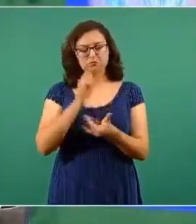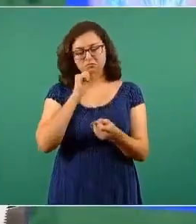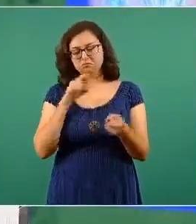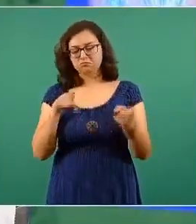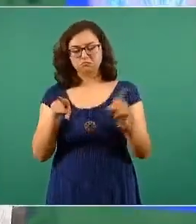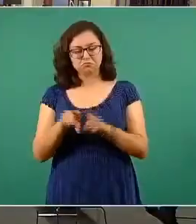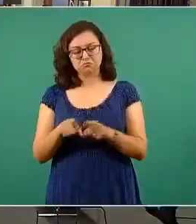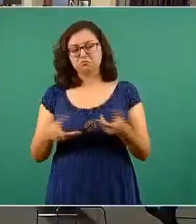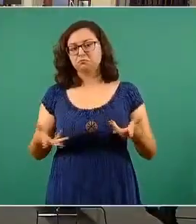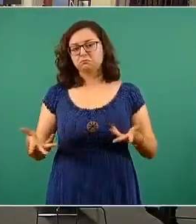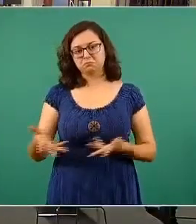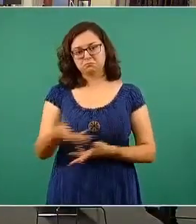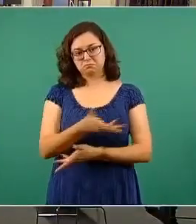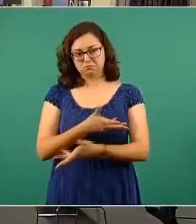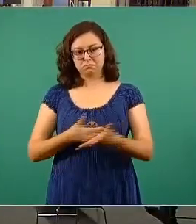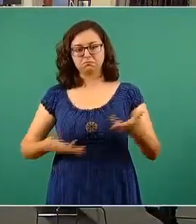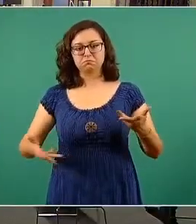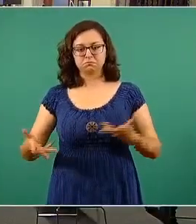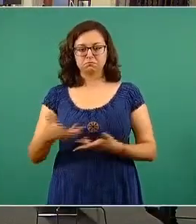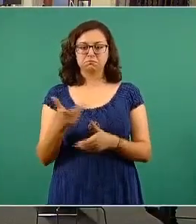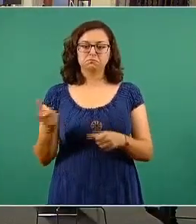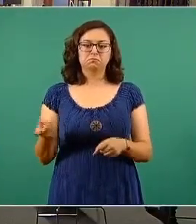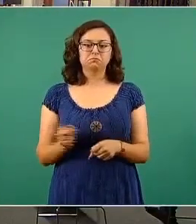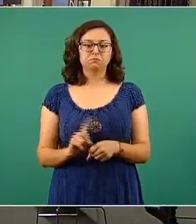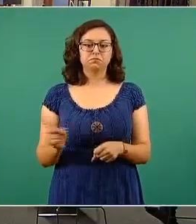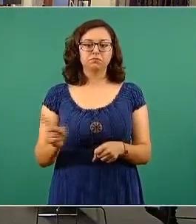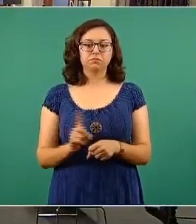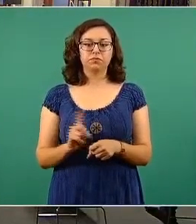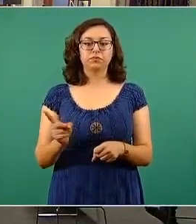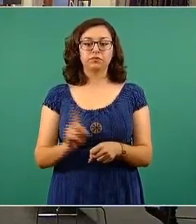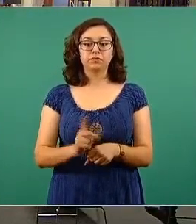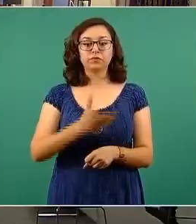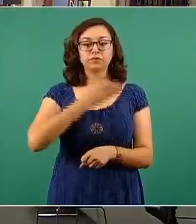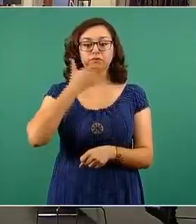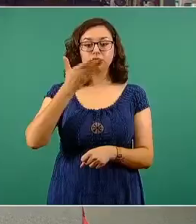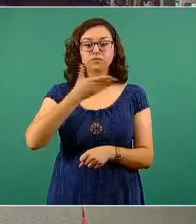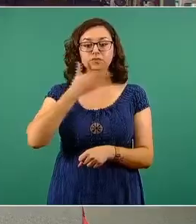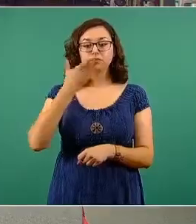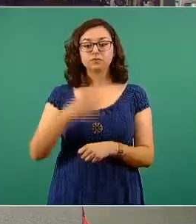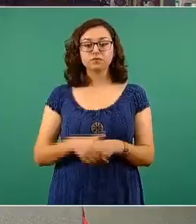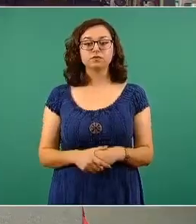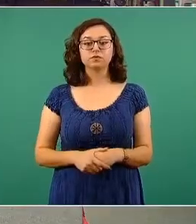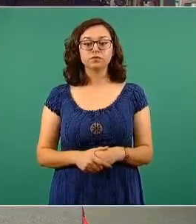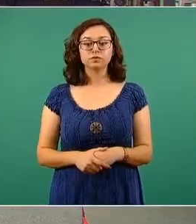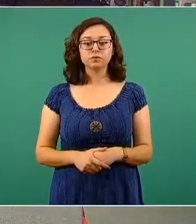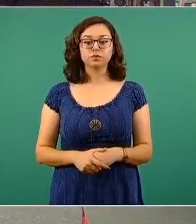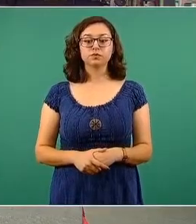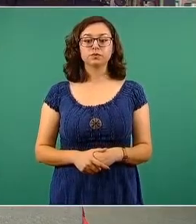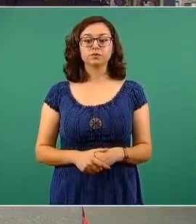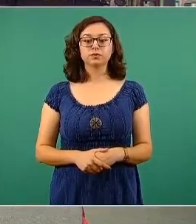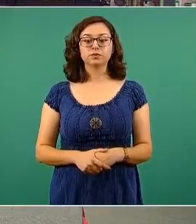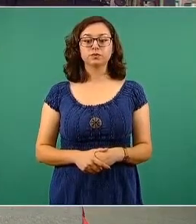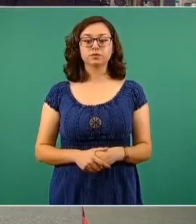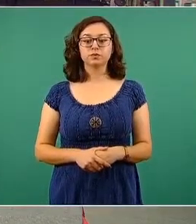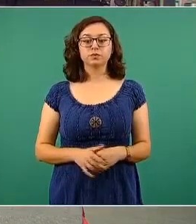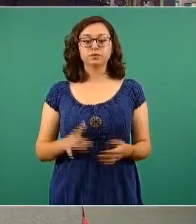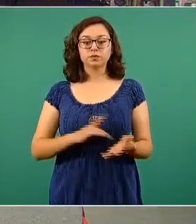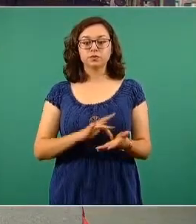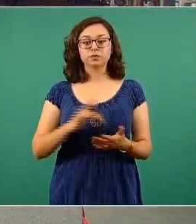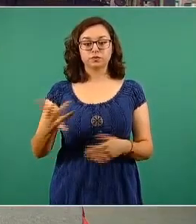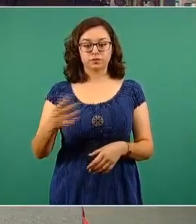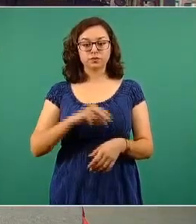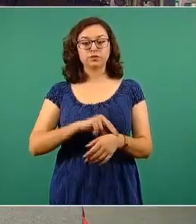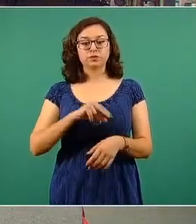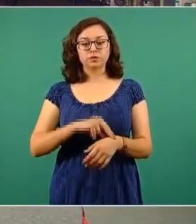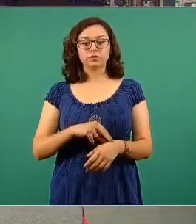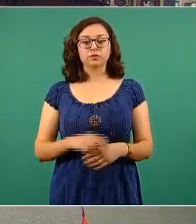la interacción que las personas pueden tener en el día a día de su diario quehacer. Claro que sí, muy cierto, doctor, muchas gracias. Y otra